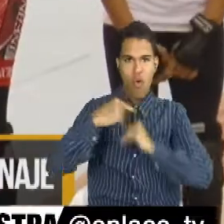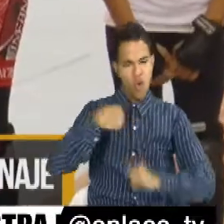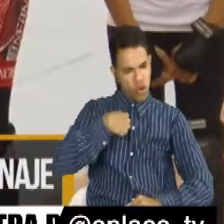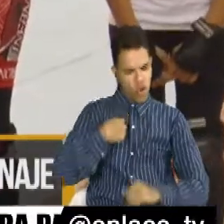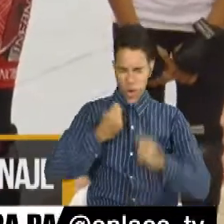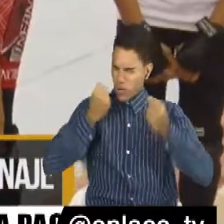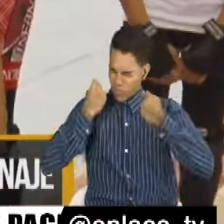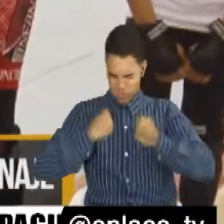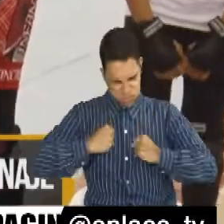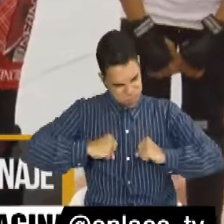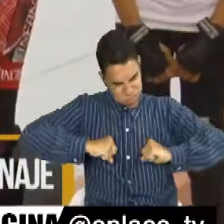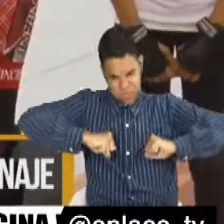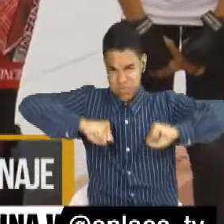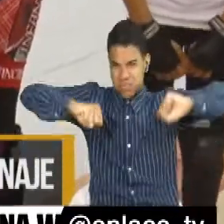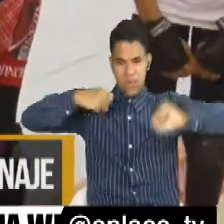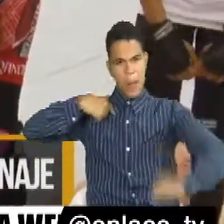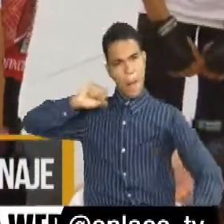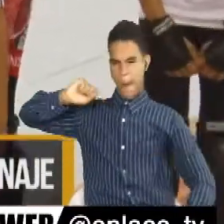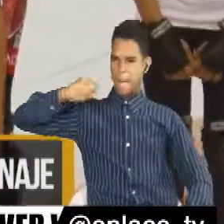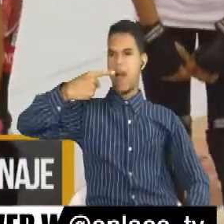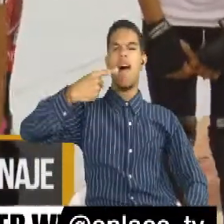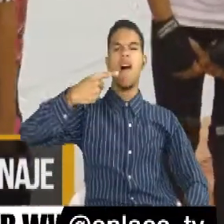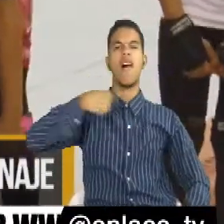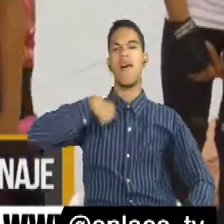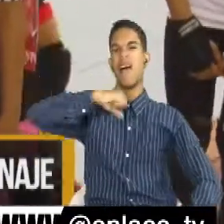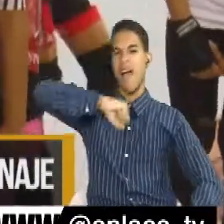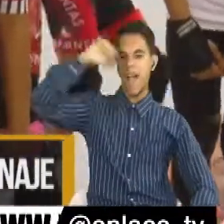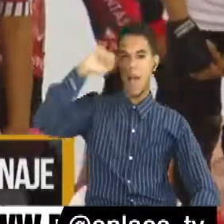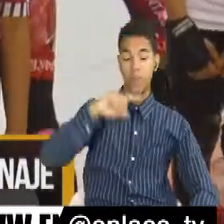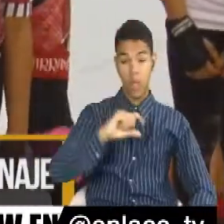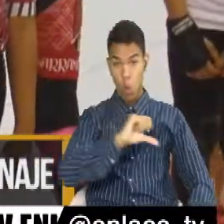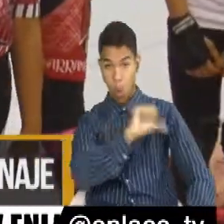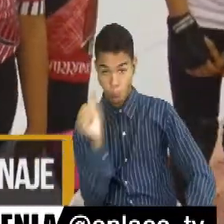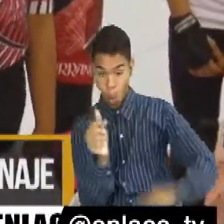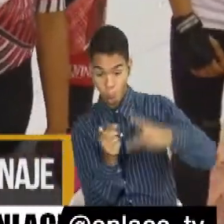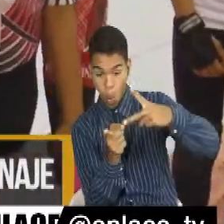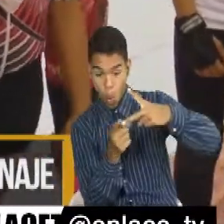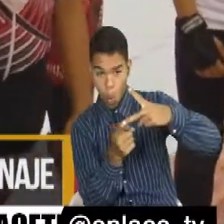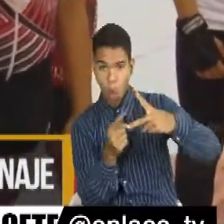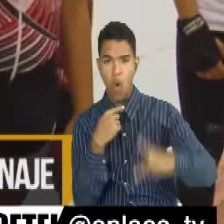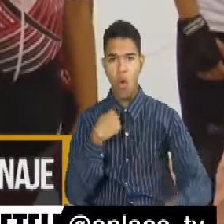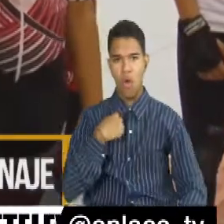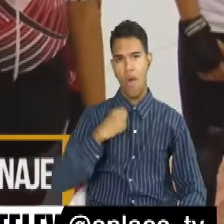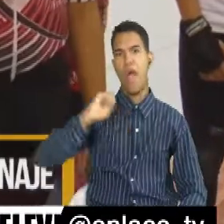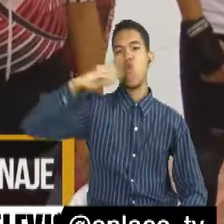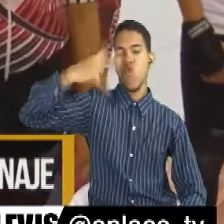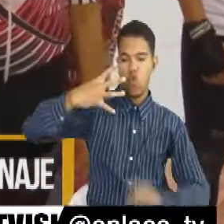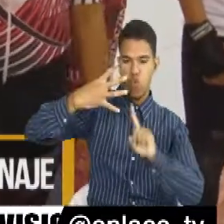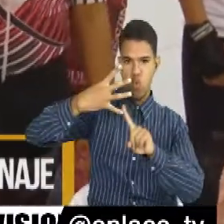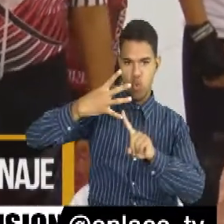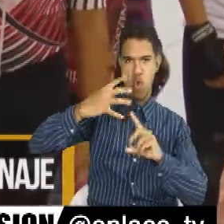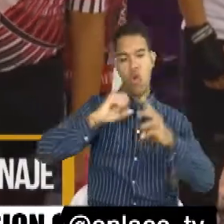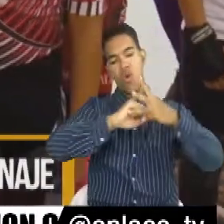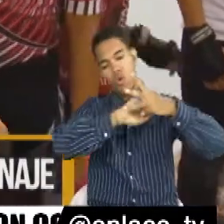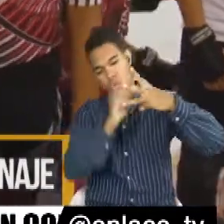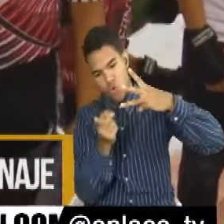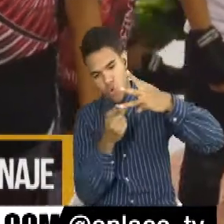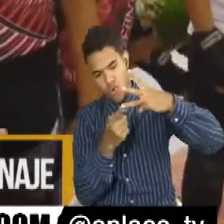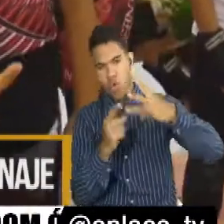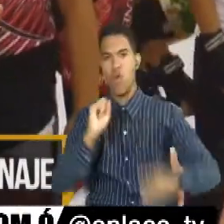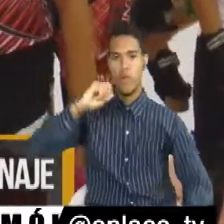yo le di de primer lugar. Y en la otra quedé cuarta, y en la otra, en el segundo día, quedé